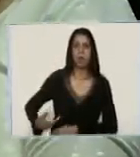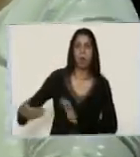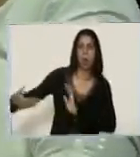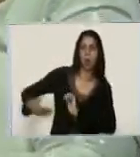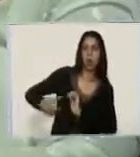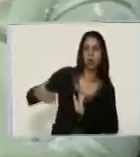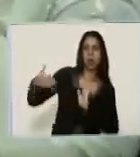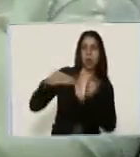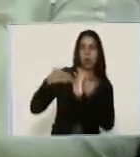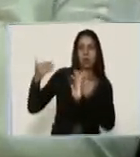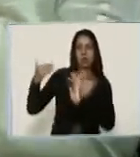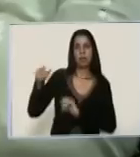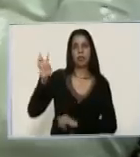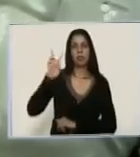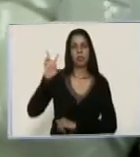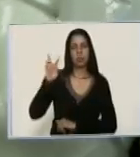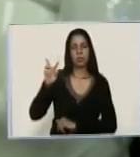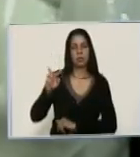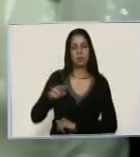Venezuela,